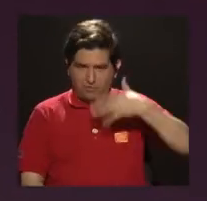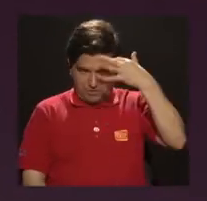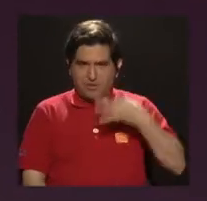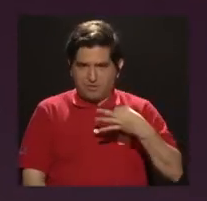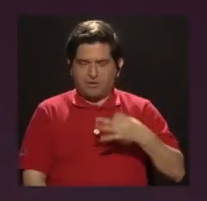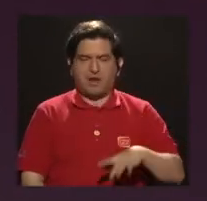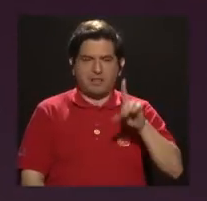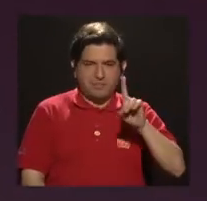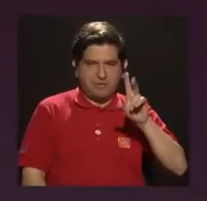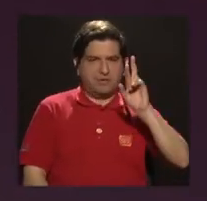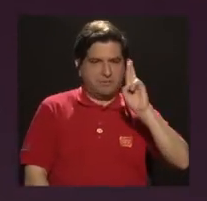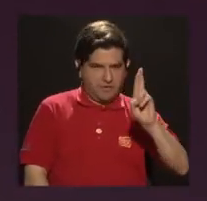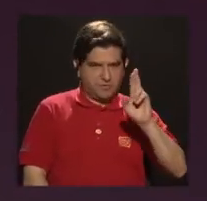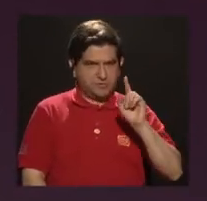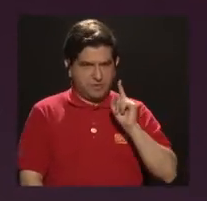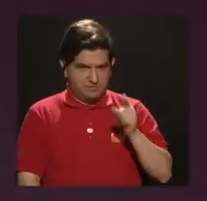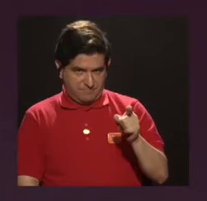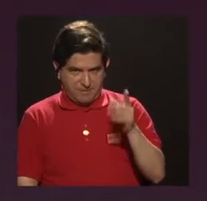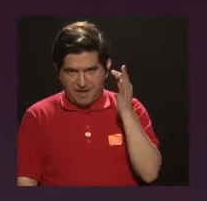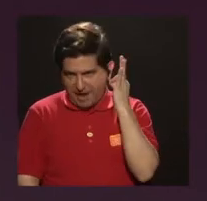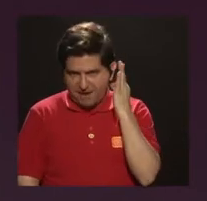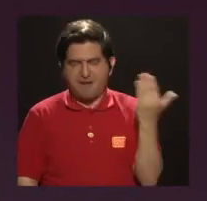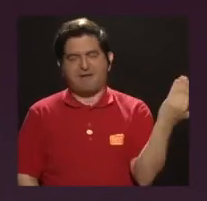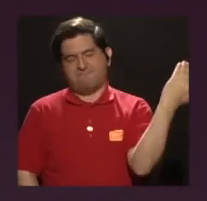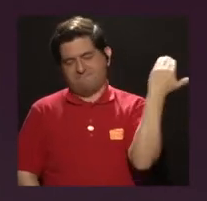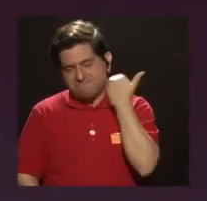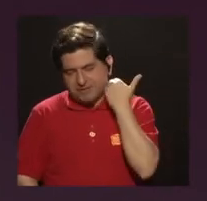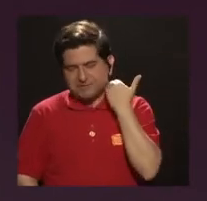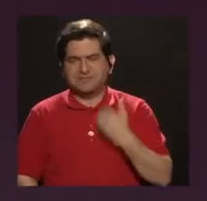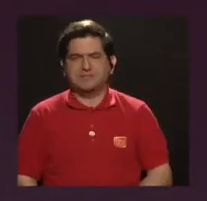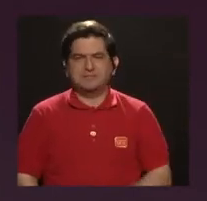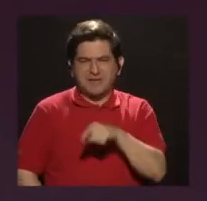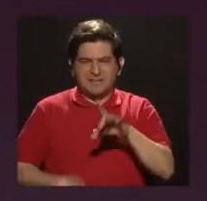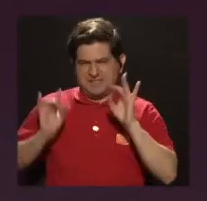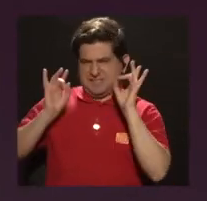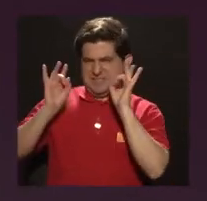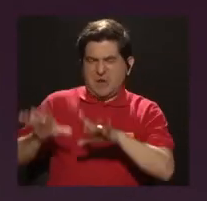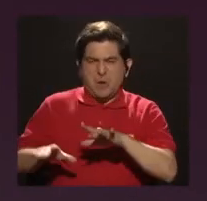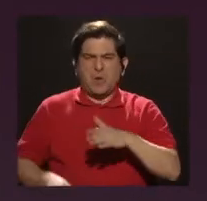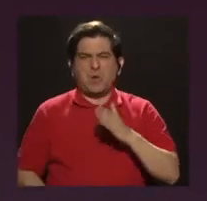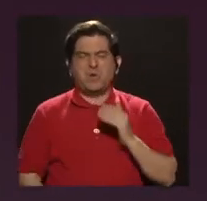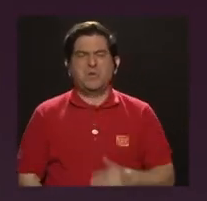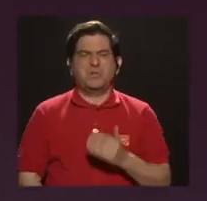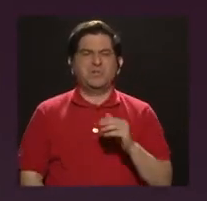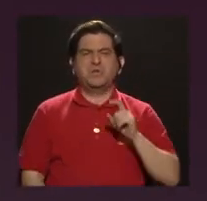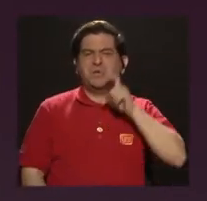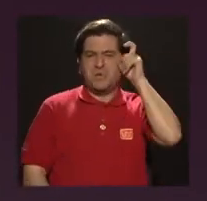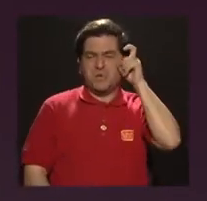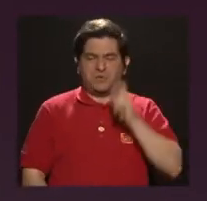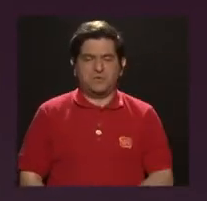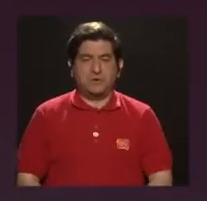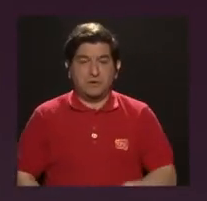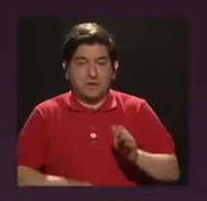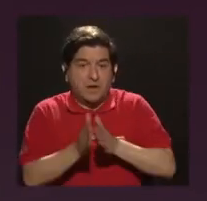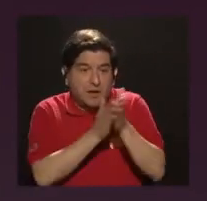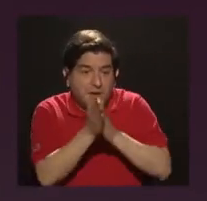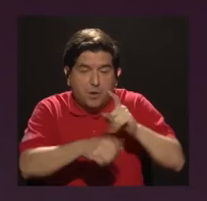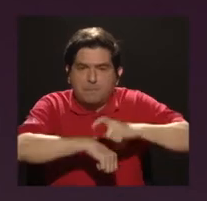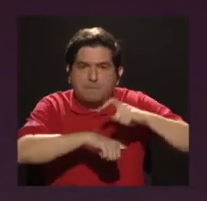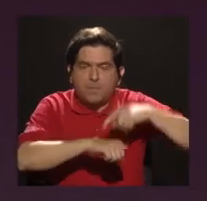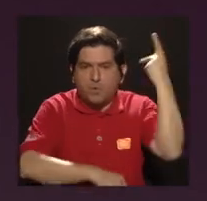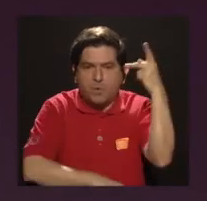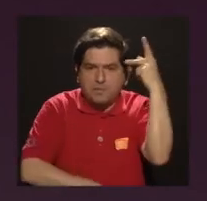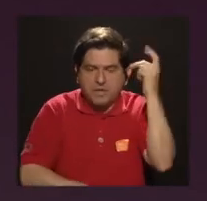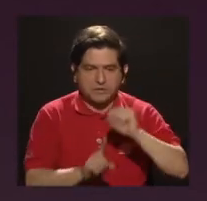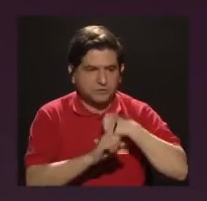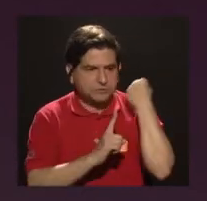rousseff ha sido víctima de ese sexismo que se aprovecha de una coyuntura política en donde ella está